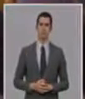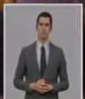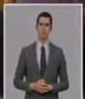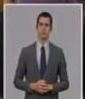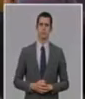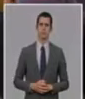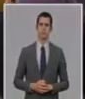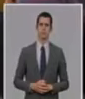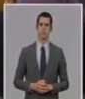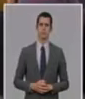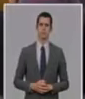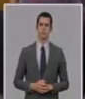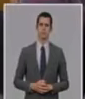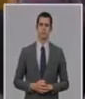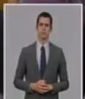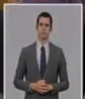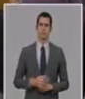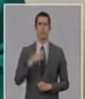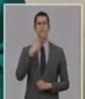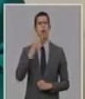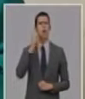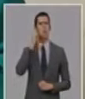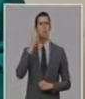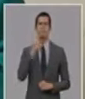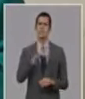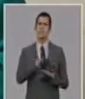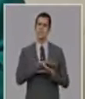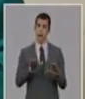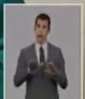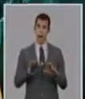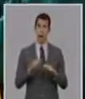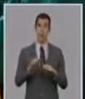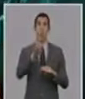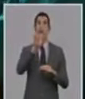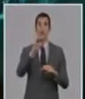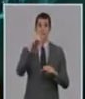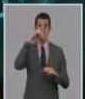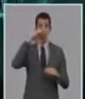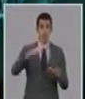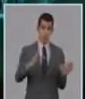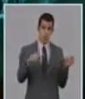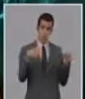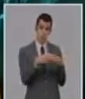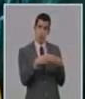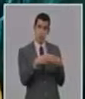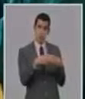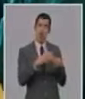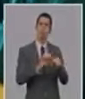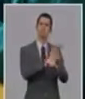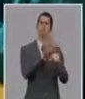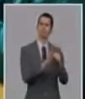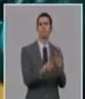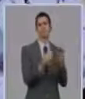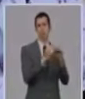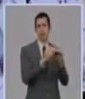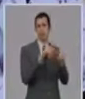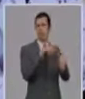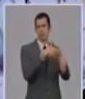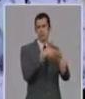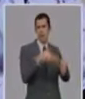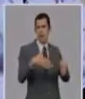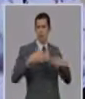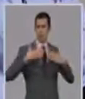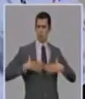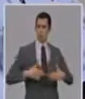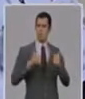Más de 40 niños recuperados de la COVID-19 han sido evaluados en Villa Clara por un grupo de especialistas que conforman el programa